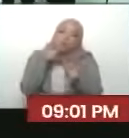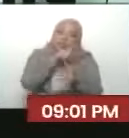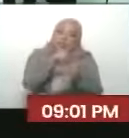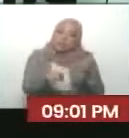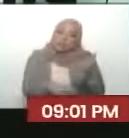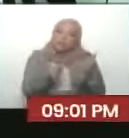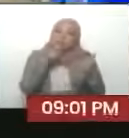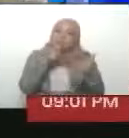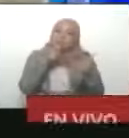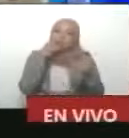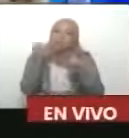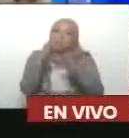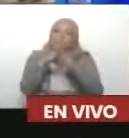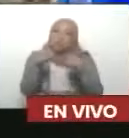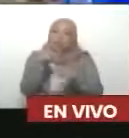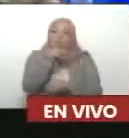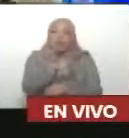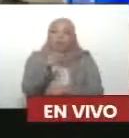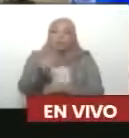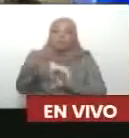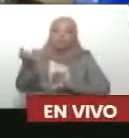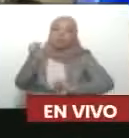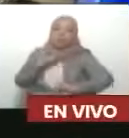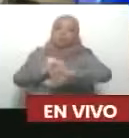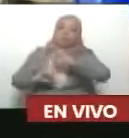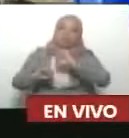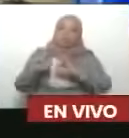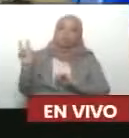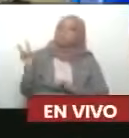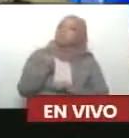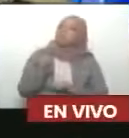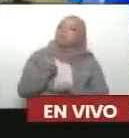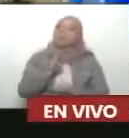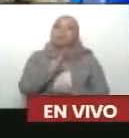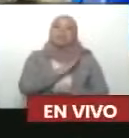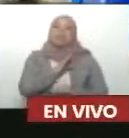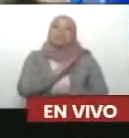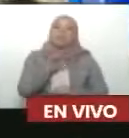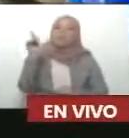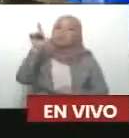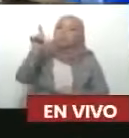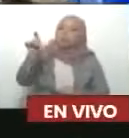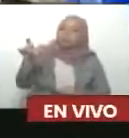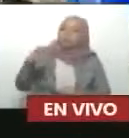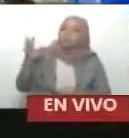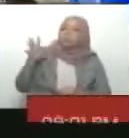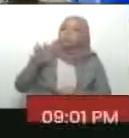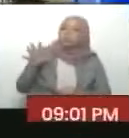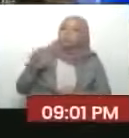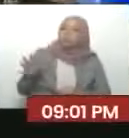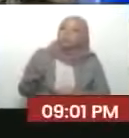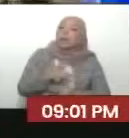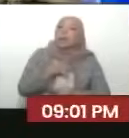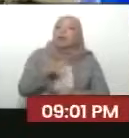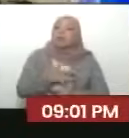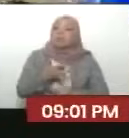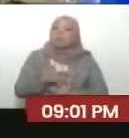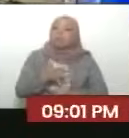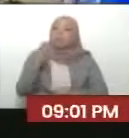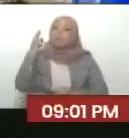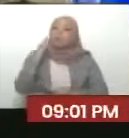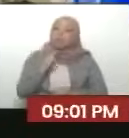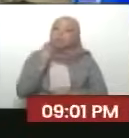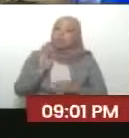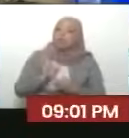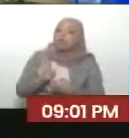defender todos y todas los venezolanos un territorio que nos pertenece. Con ese sentir patrio, ese sentir bolivariano, ese